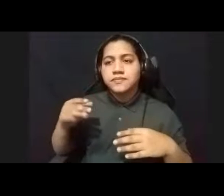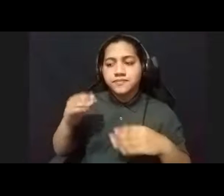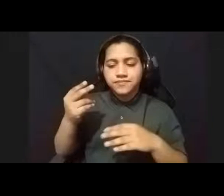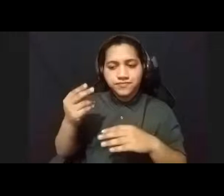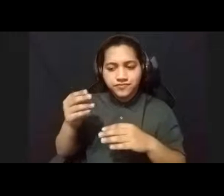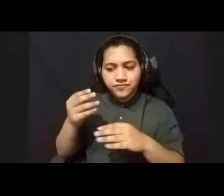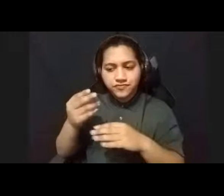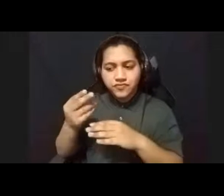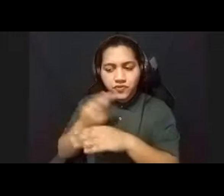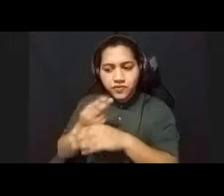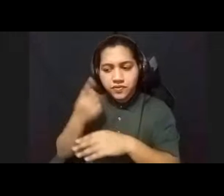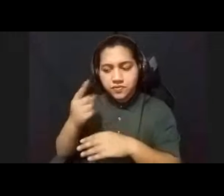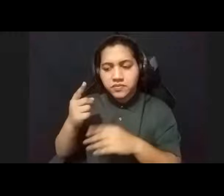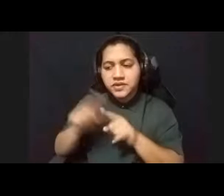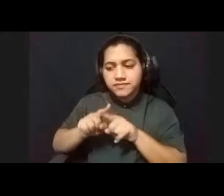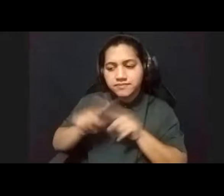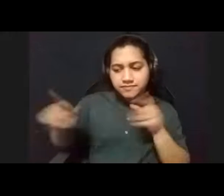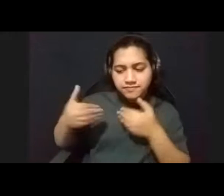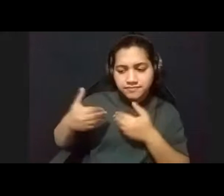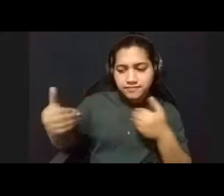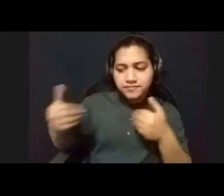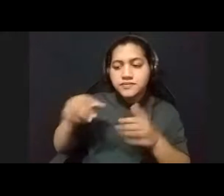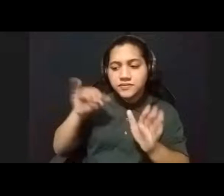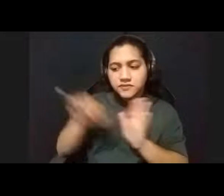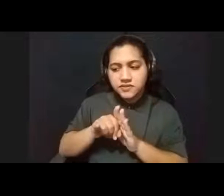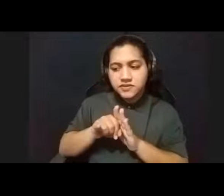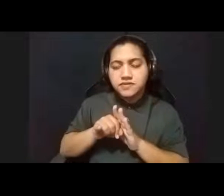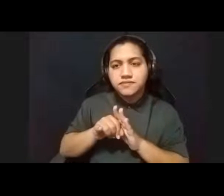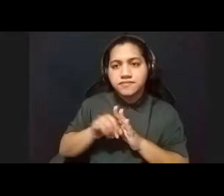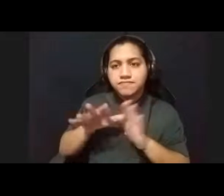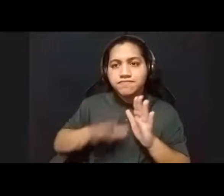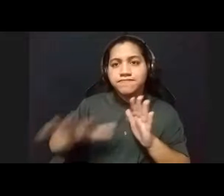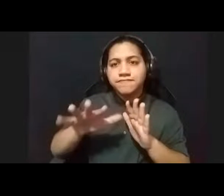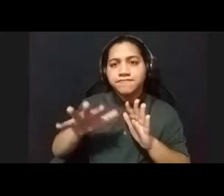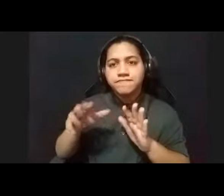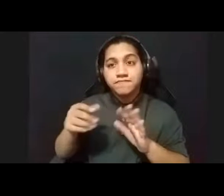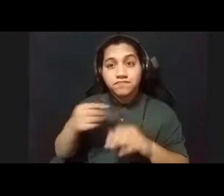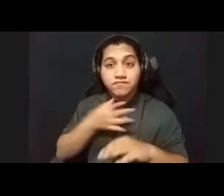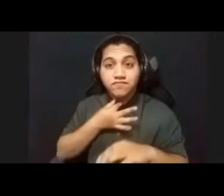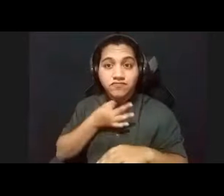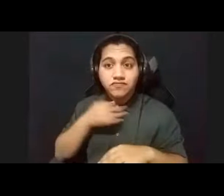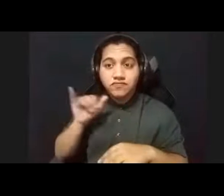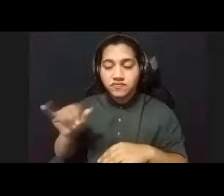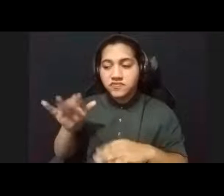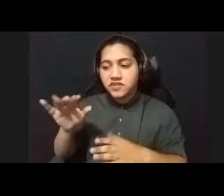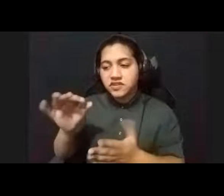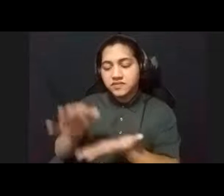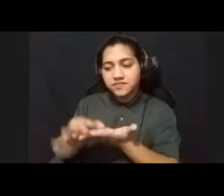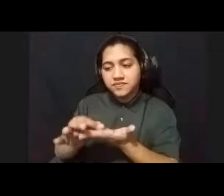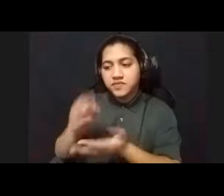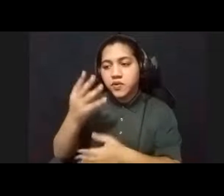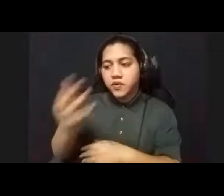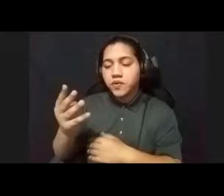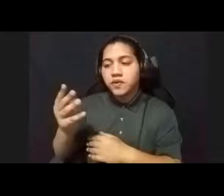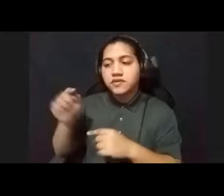para distinguirse y reconocerse mutuamente. Qué curioso, ¿verdad? Que esa moneda había pertenecido a 4